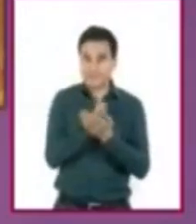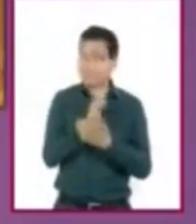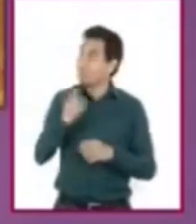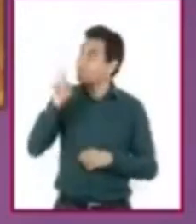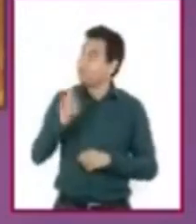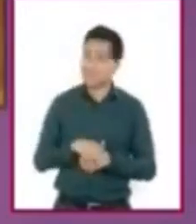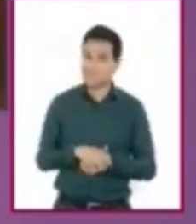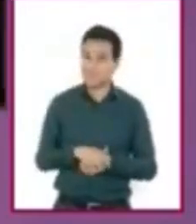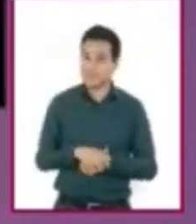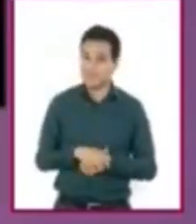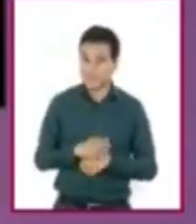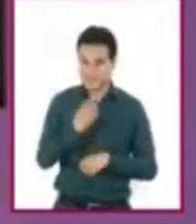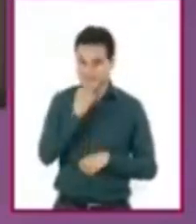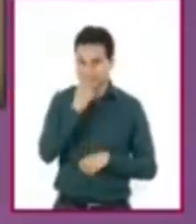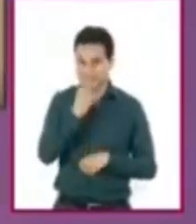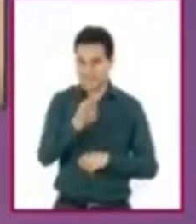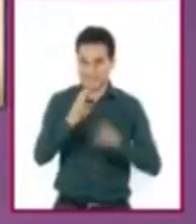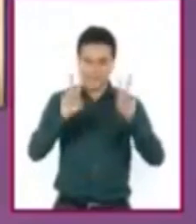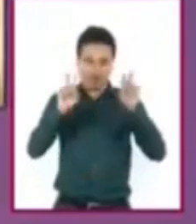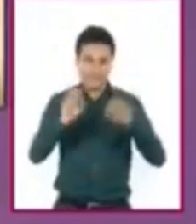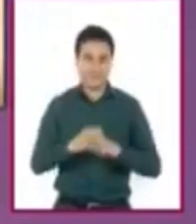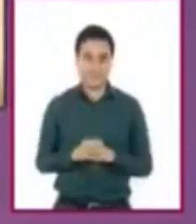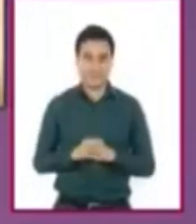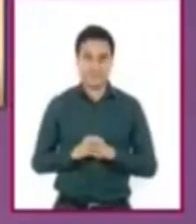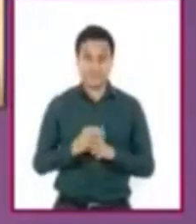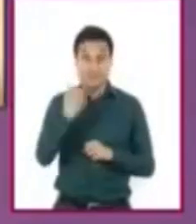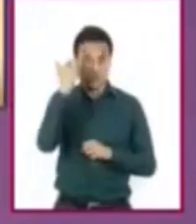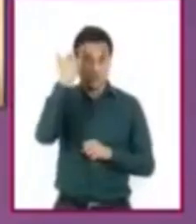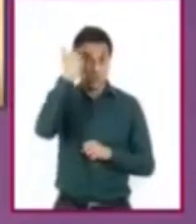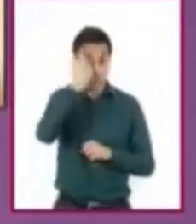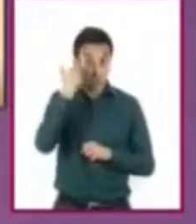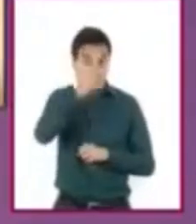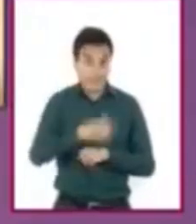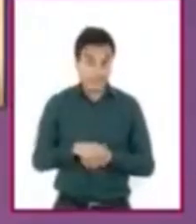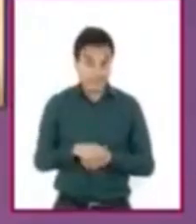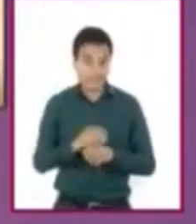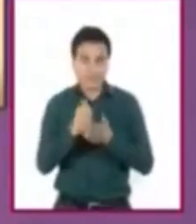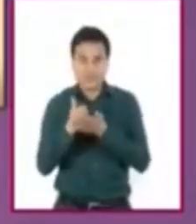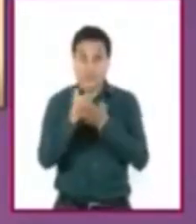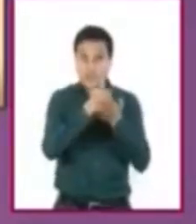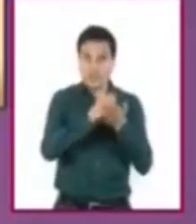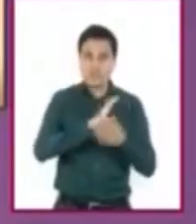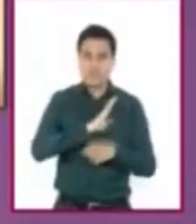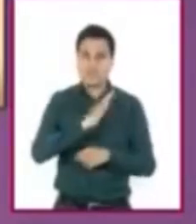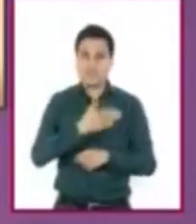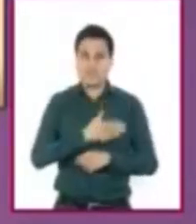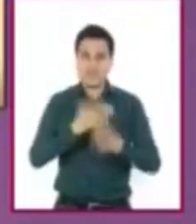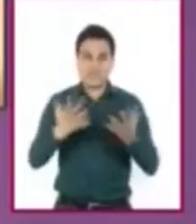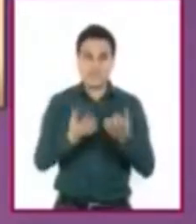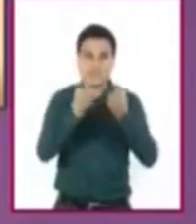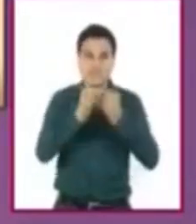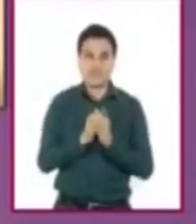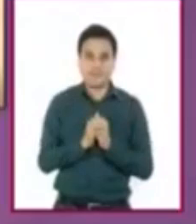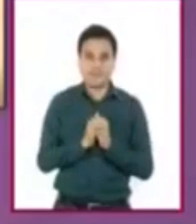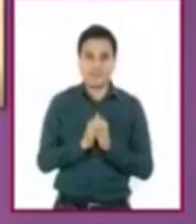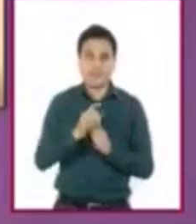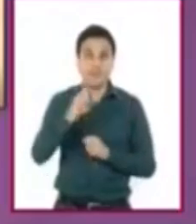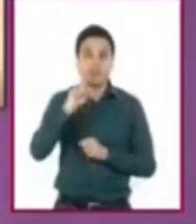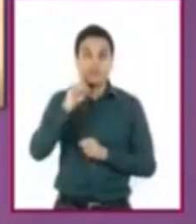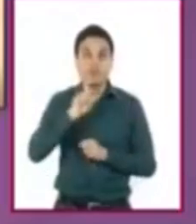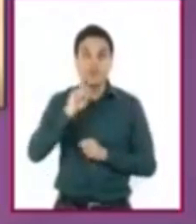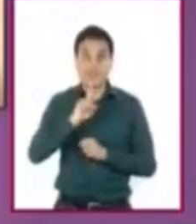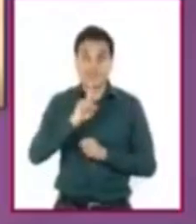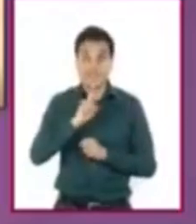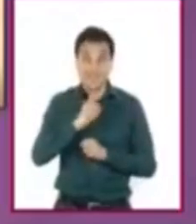Geographic. En Cholula salvó a los españoles de una muerte segura, al revelarles un complot de los indios